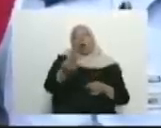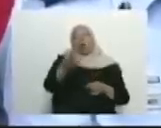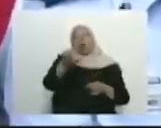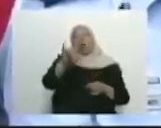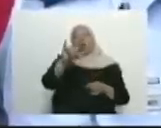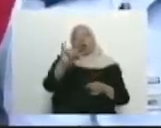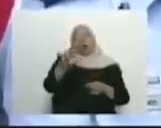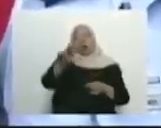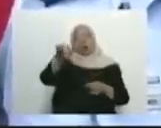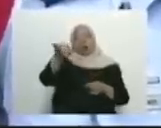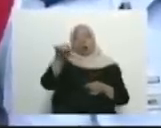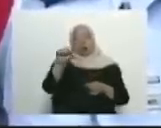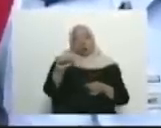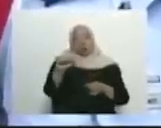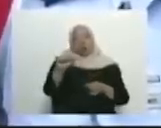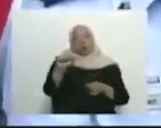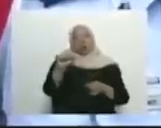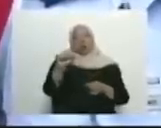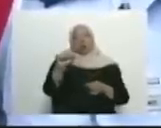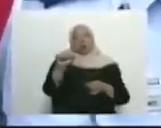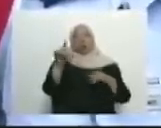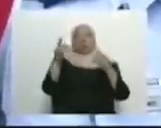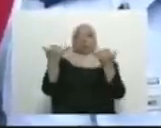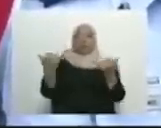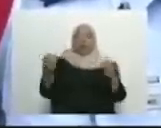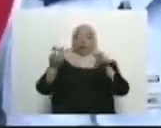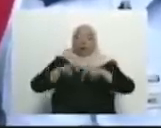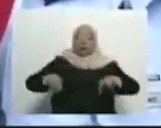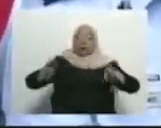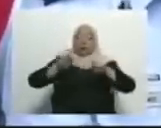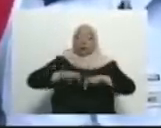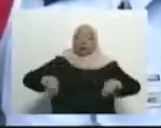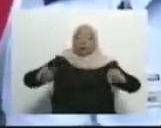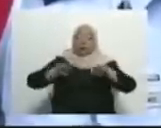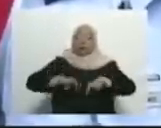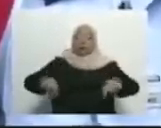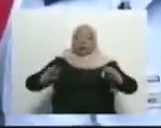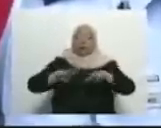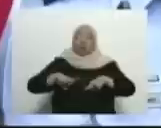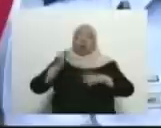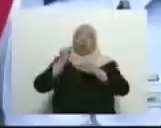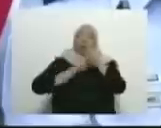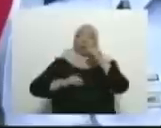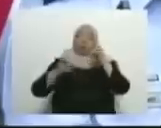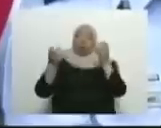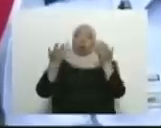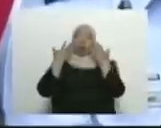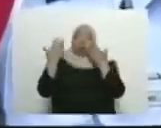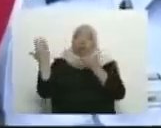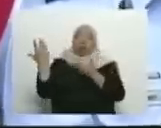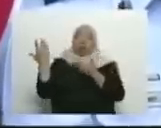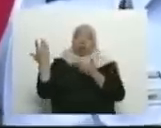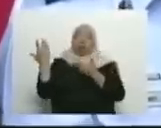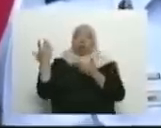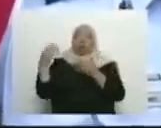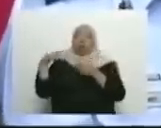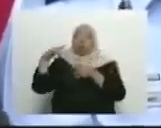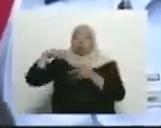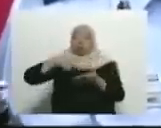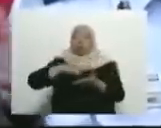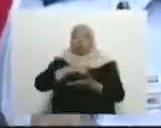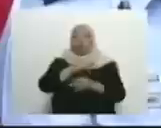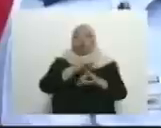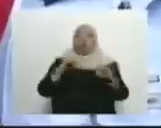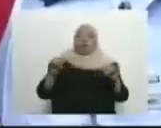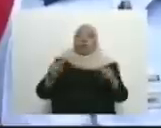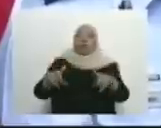está en el corazón de nosotros. Ya las investigaciones que usted ordenó a través de la Junta Investigadora de Accidentes ya